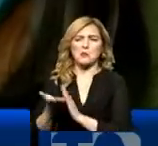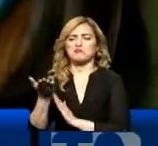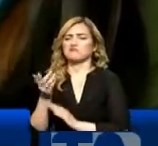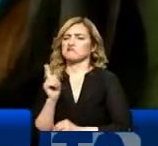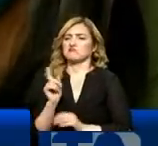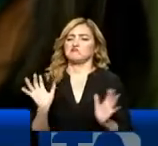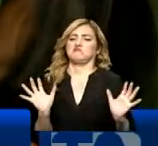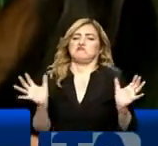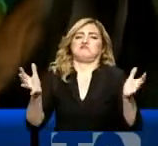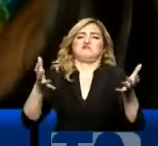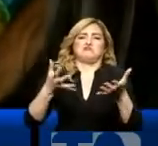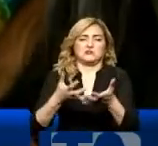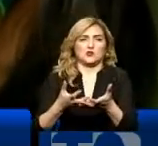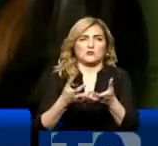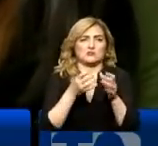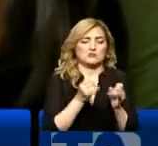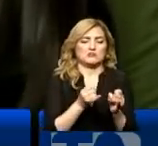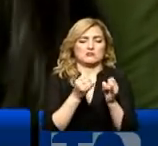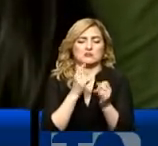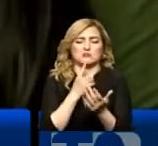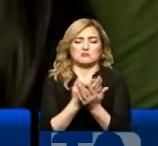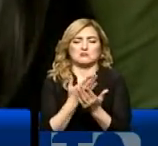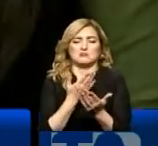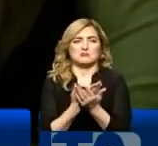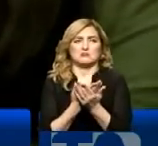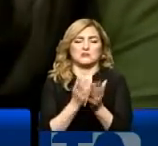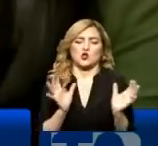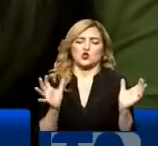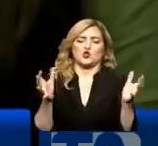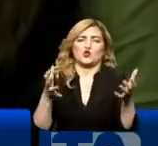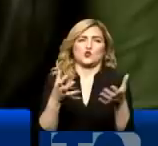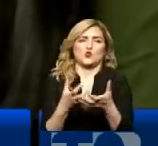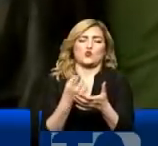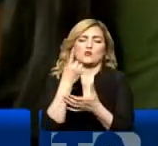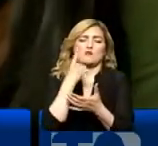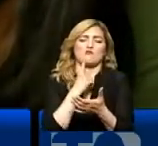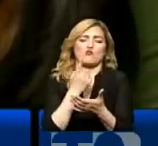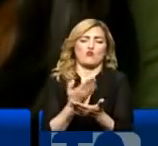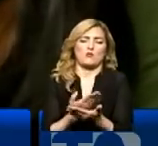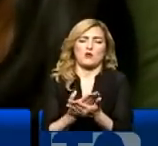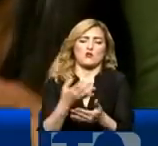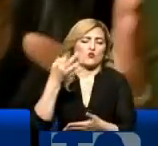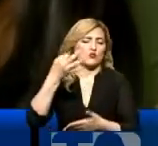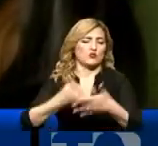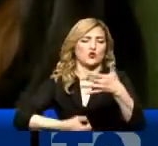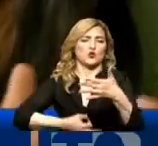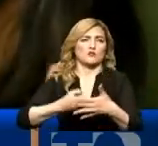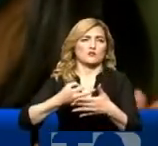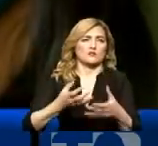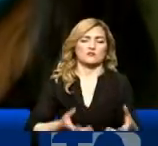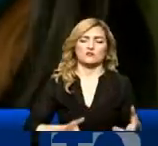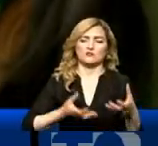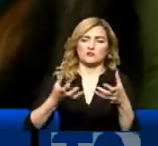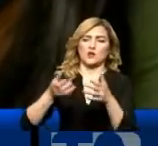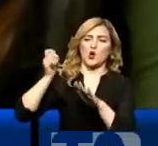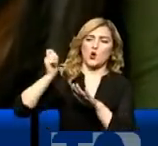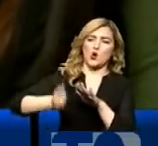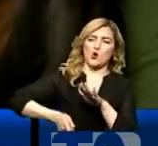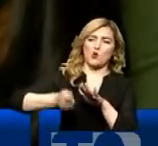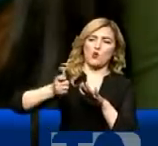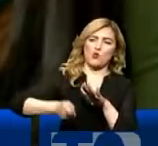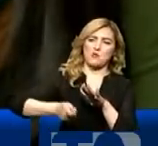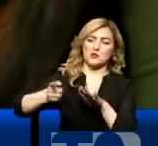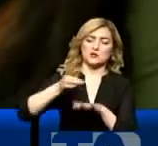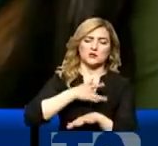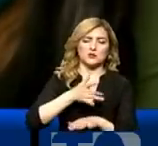su conjunto, cada uno de los elementos probatorios conforman la prueba que será materia para que los jueces puedan tener